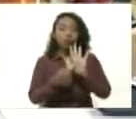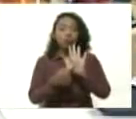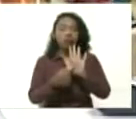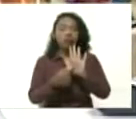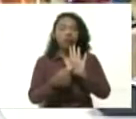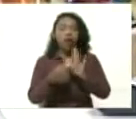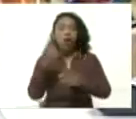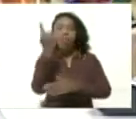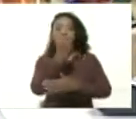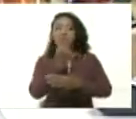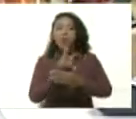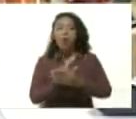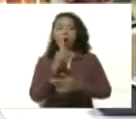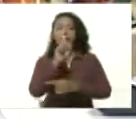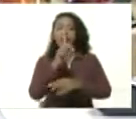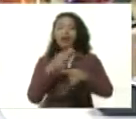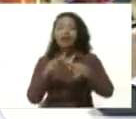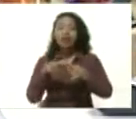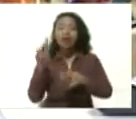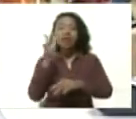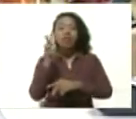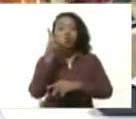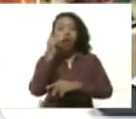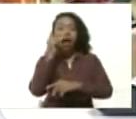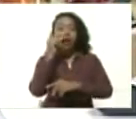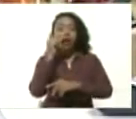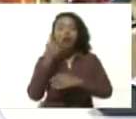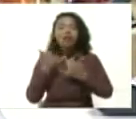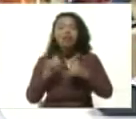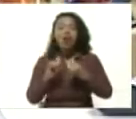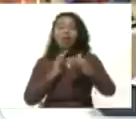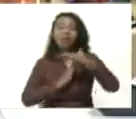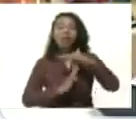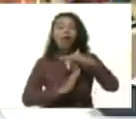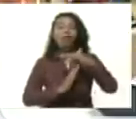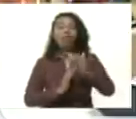Es un dibujo de un niño venezolano, hijo de migrante,